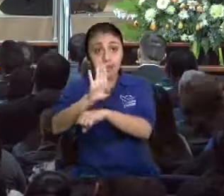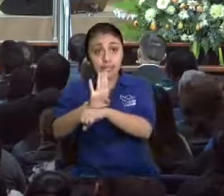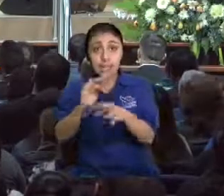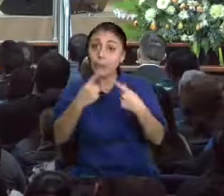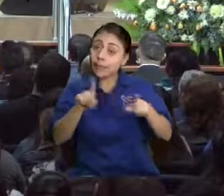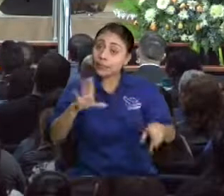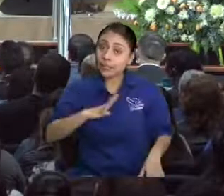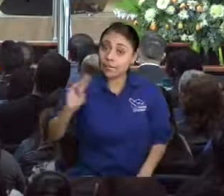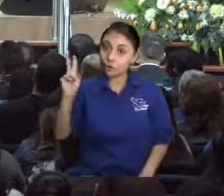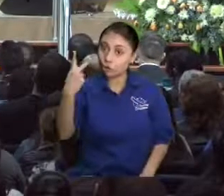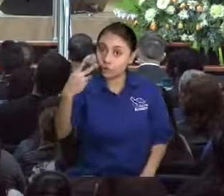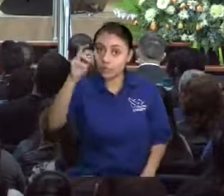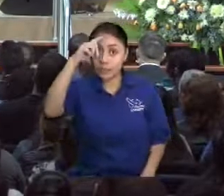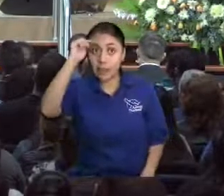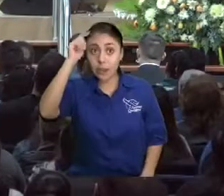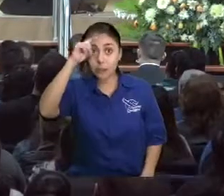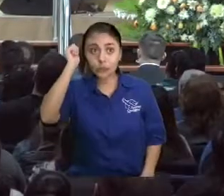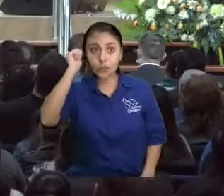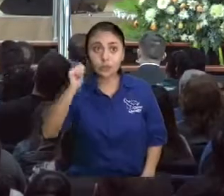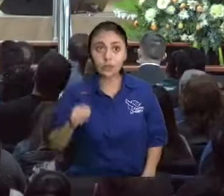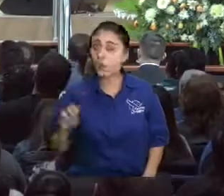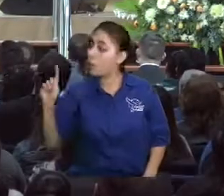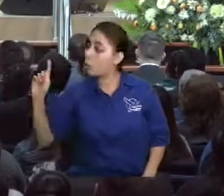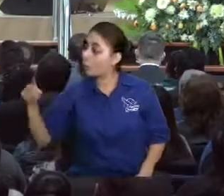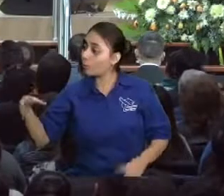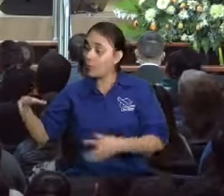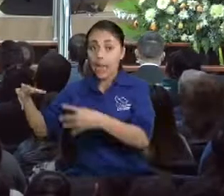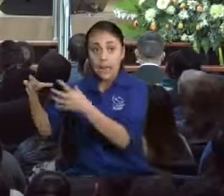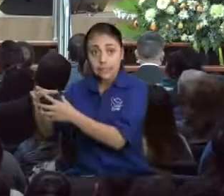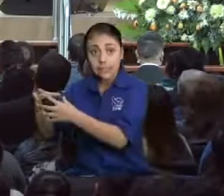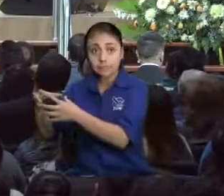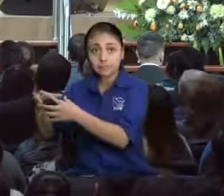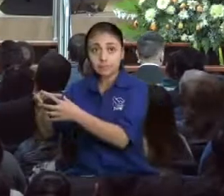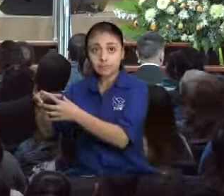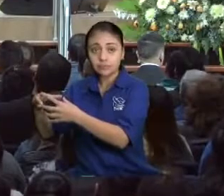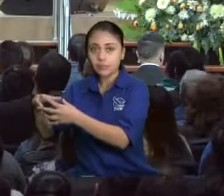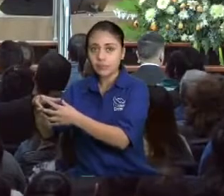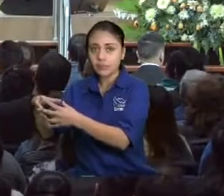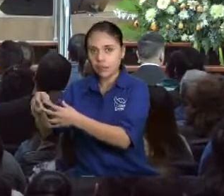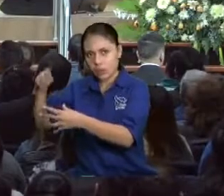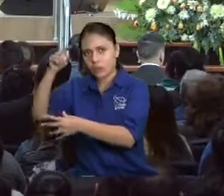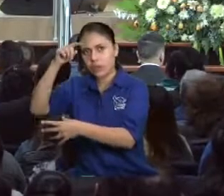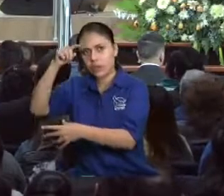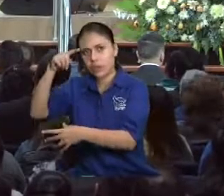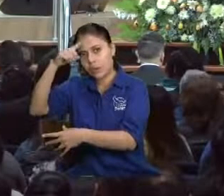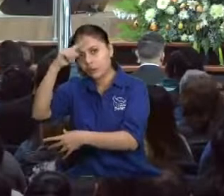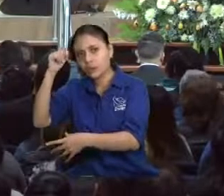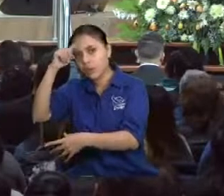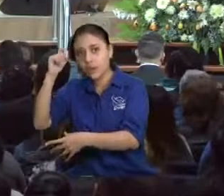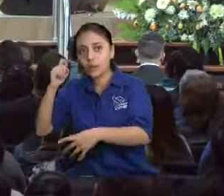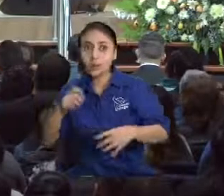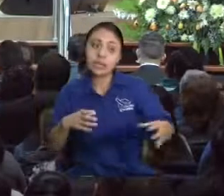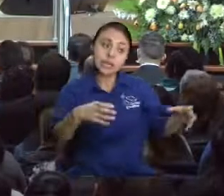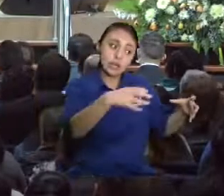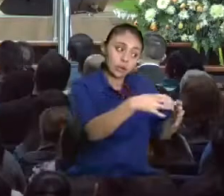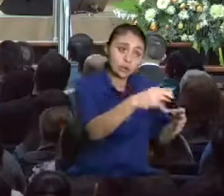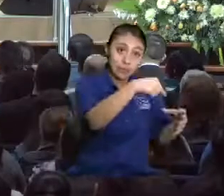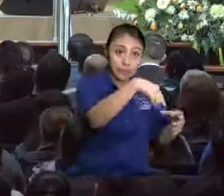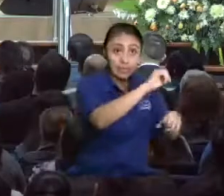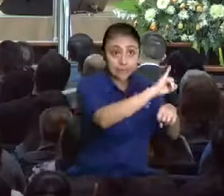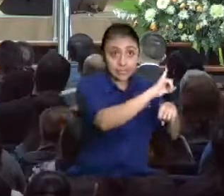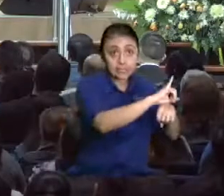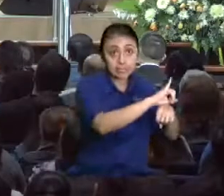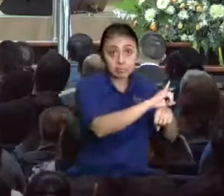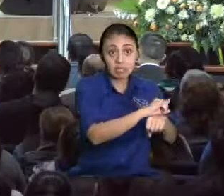dos trabajos. Otro en una empresa y otro medio tiempo acá. Cuando tienen necesidad de